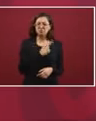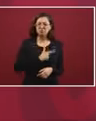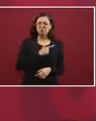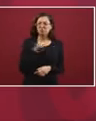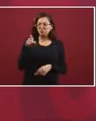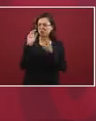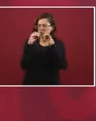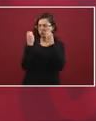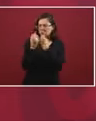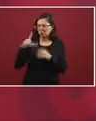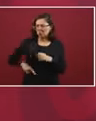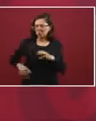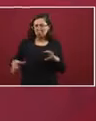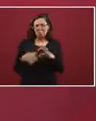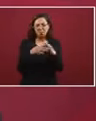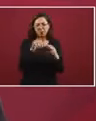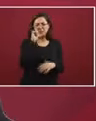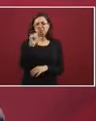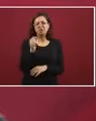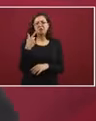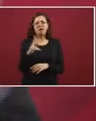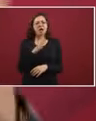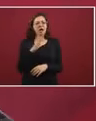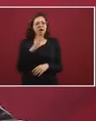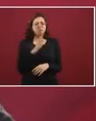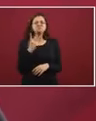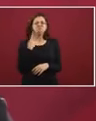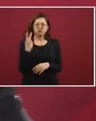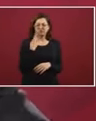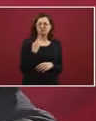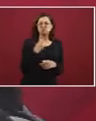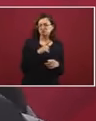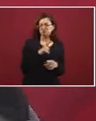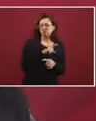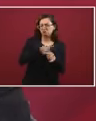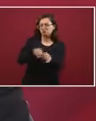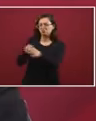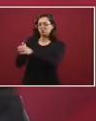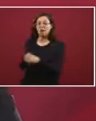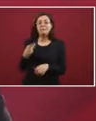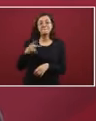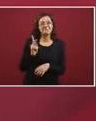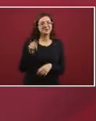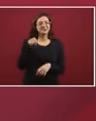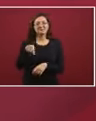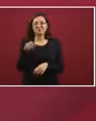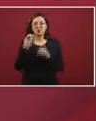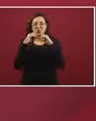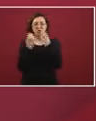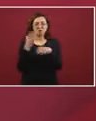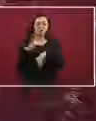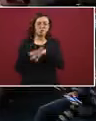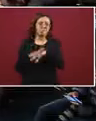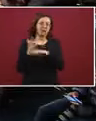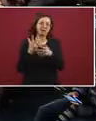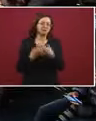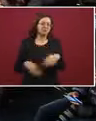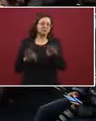gubernamental. Tiene la simpatía de muchos políticos en América Latina, pero va más allá, mucho más allá. Entonces, le deseamos el mayor de los